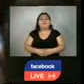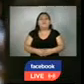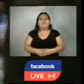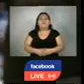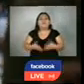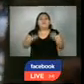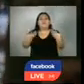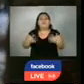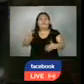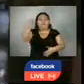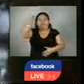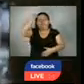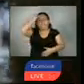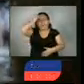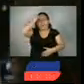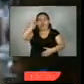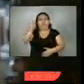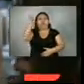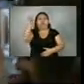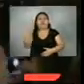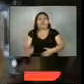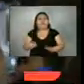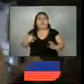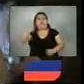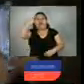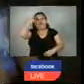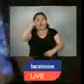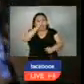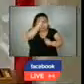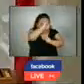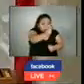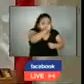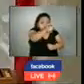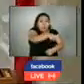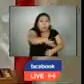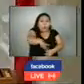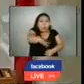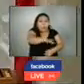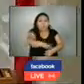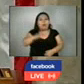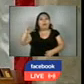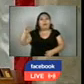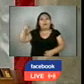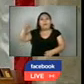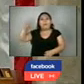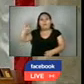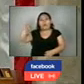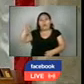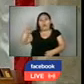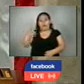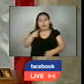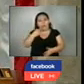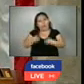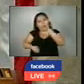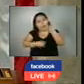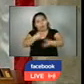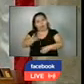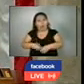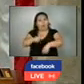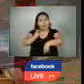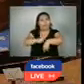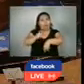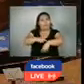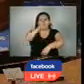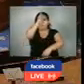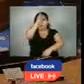Un día marcado por los homenajes a las víctimas del asalto al Capitolio. Marcaban las 12 del mediodía en Washington, D.C.,